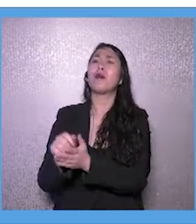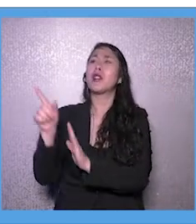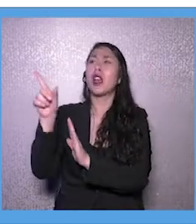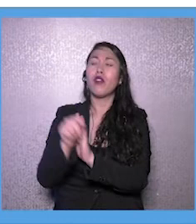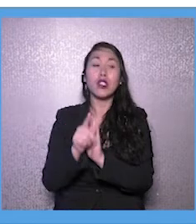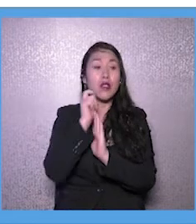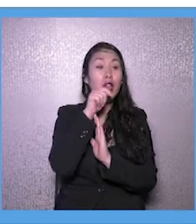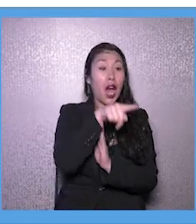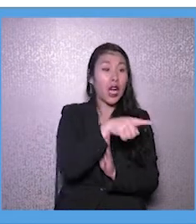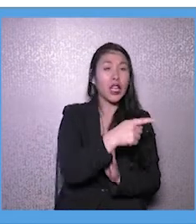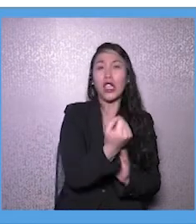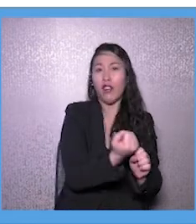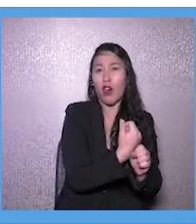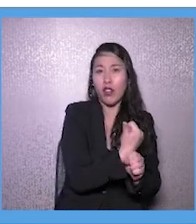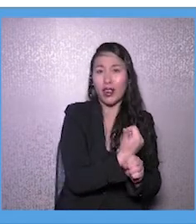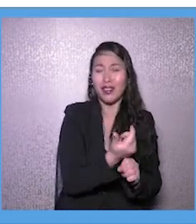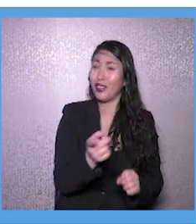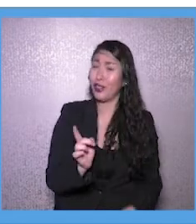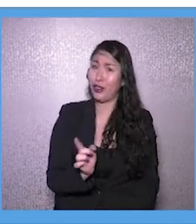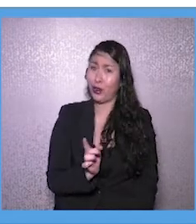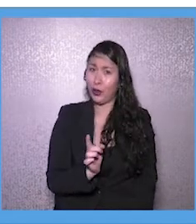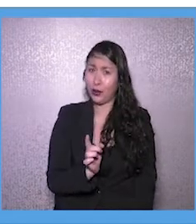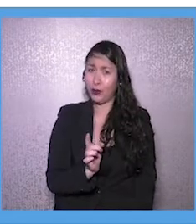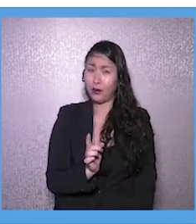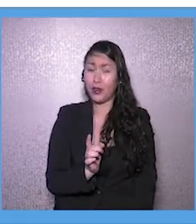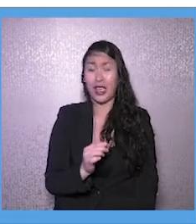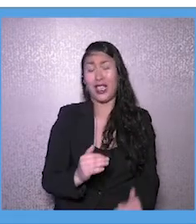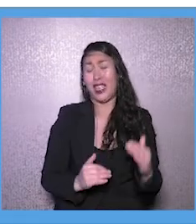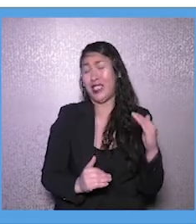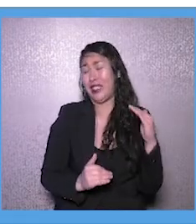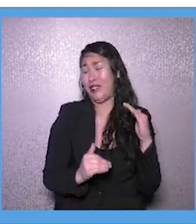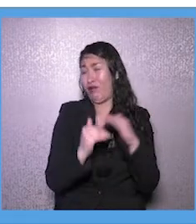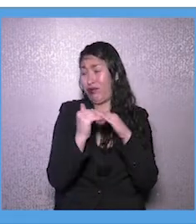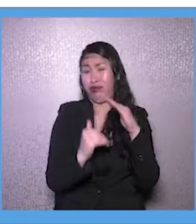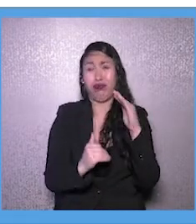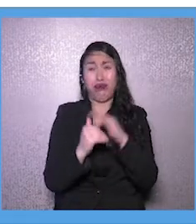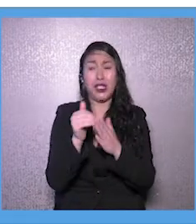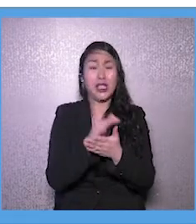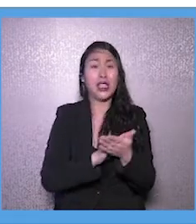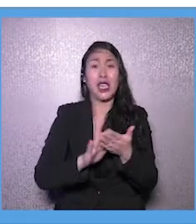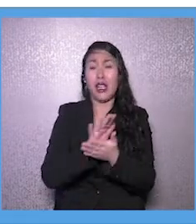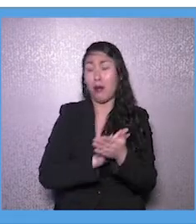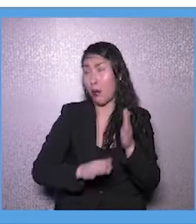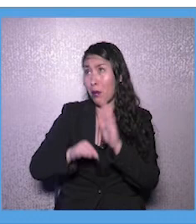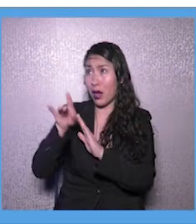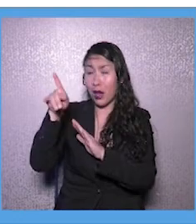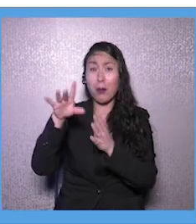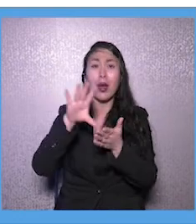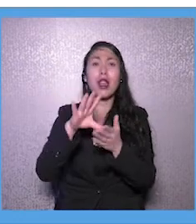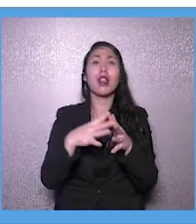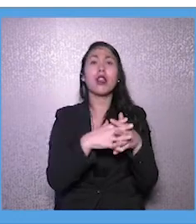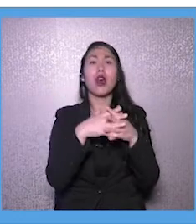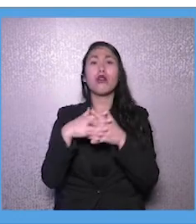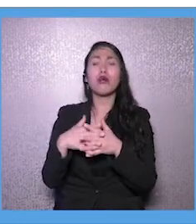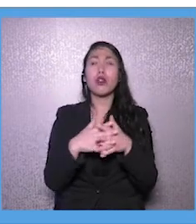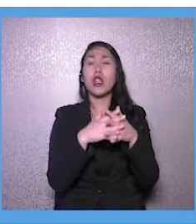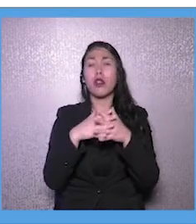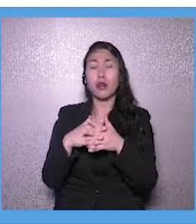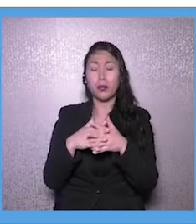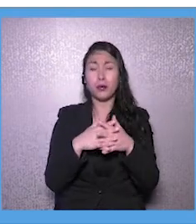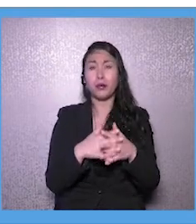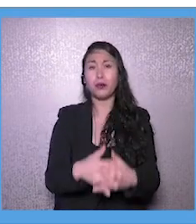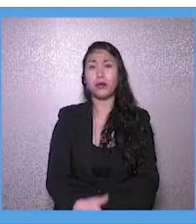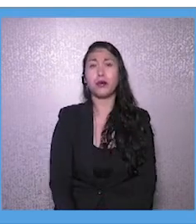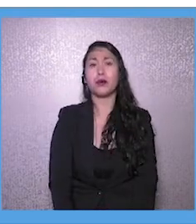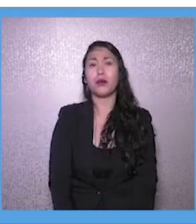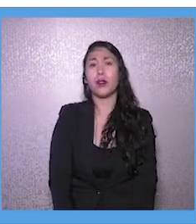está registrando lo que debería estar registrando. Está lleno de ejemplos en Estados Unidos, sobre todo, sobre